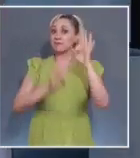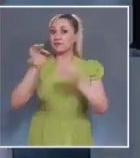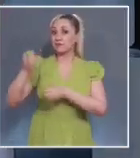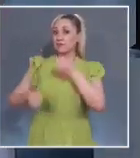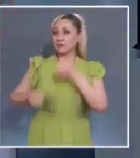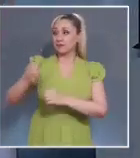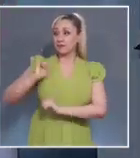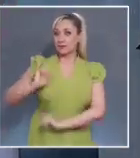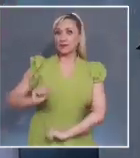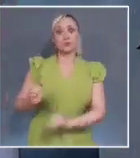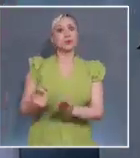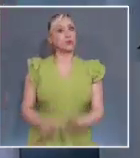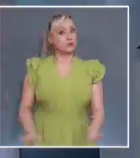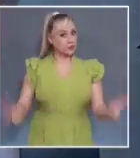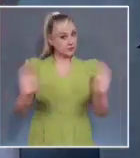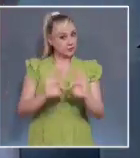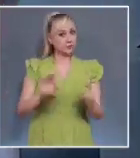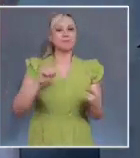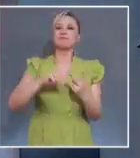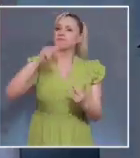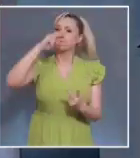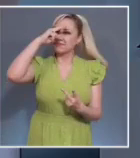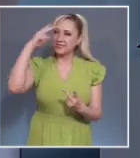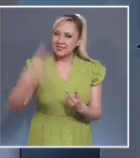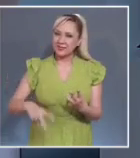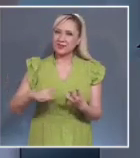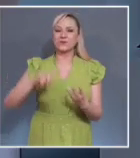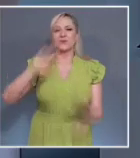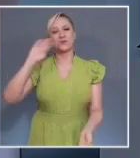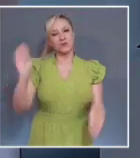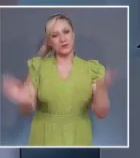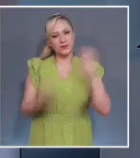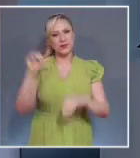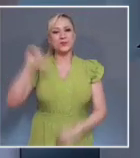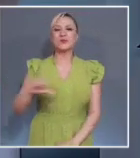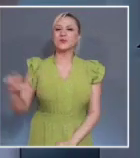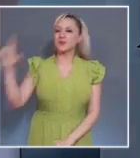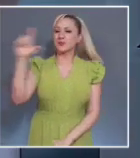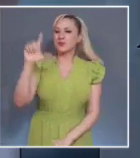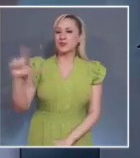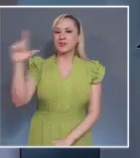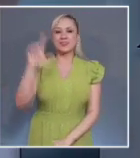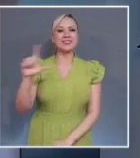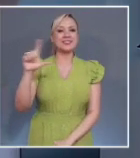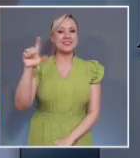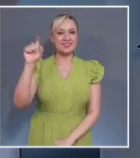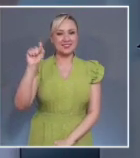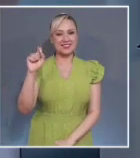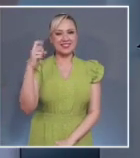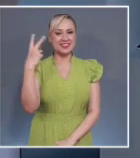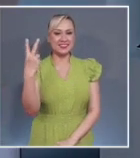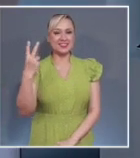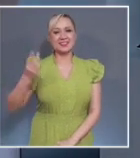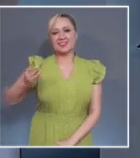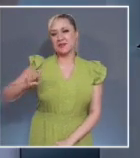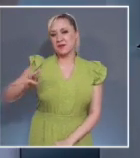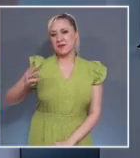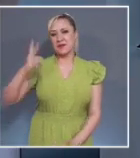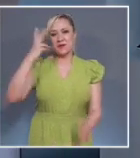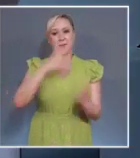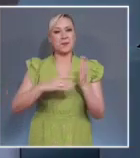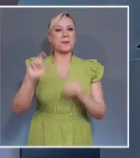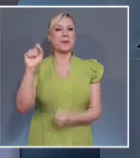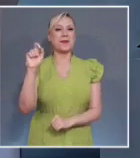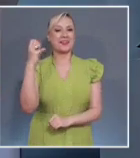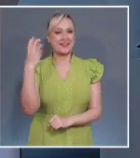más relevante de México y de todo el mundo. Hoy que es lunes 22 de mayo de 2023.